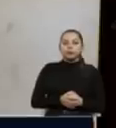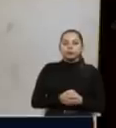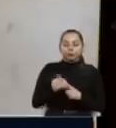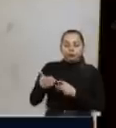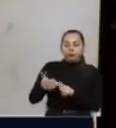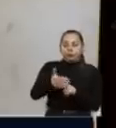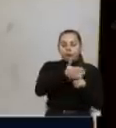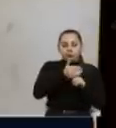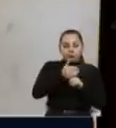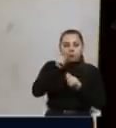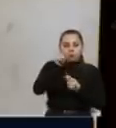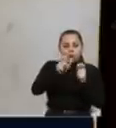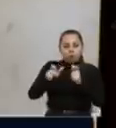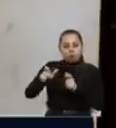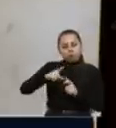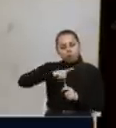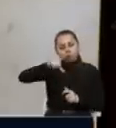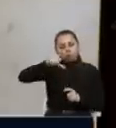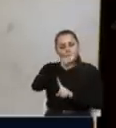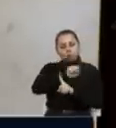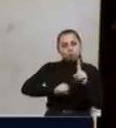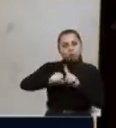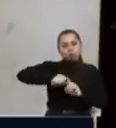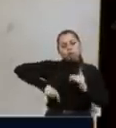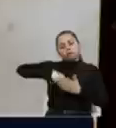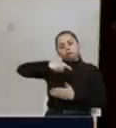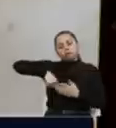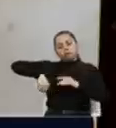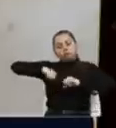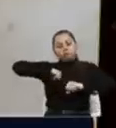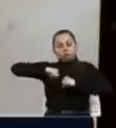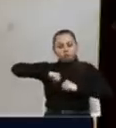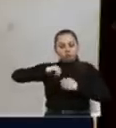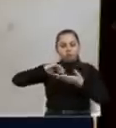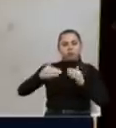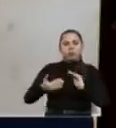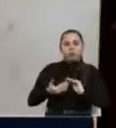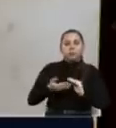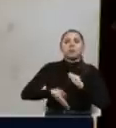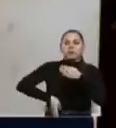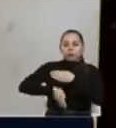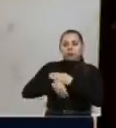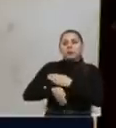Protección de líderes sociales y firmantes de paz continúa,